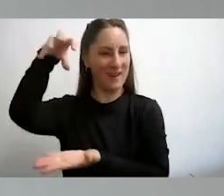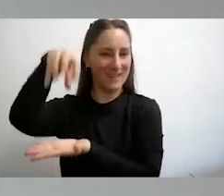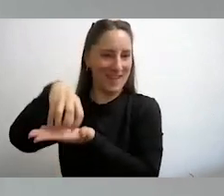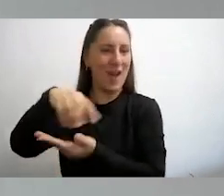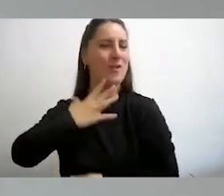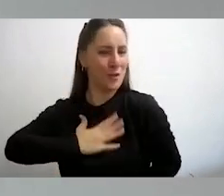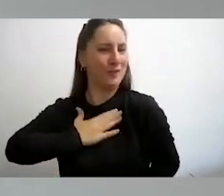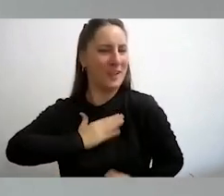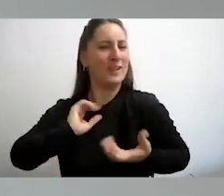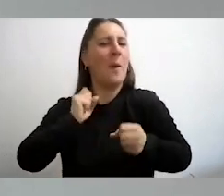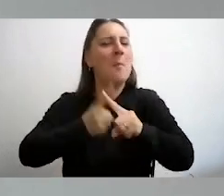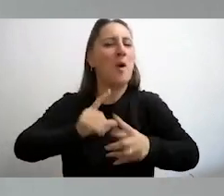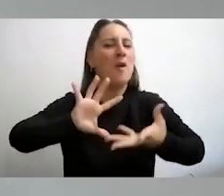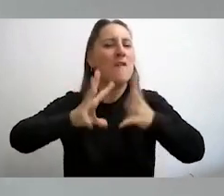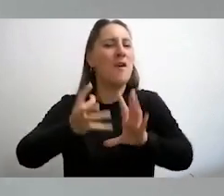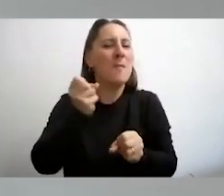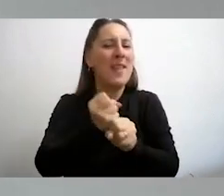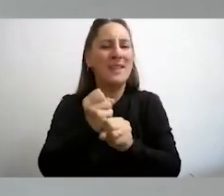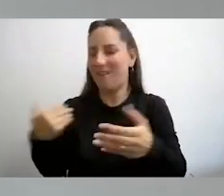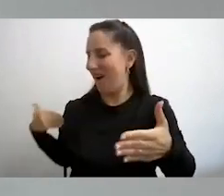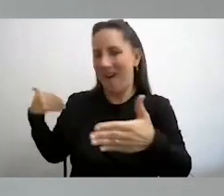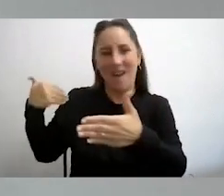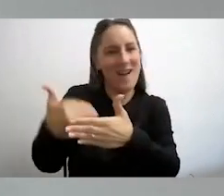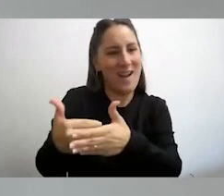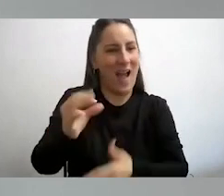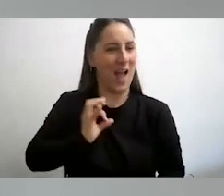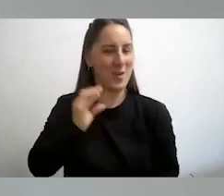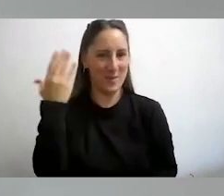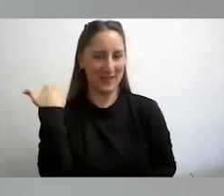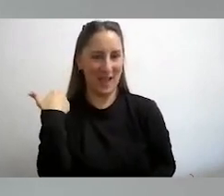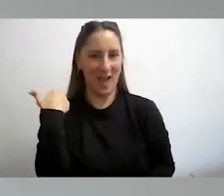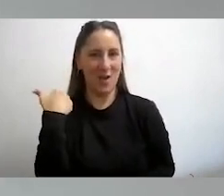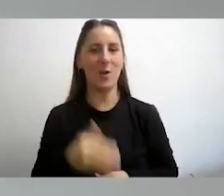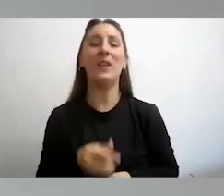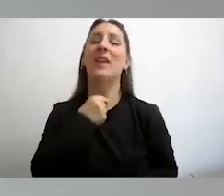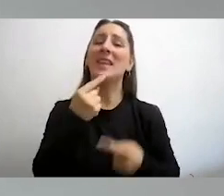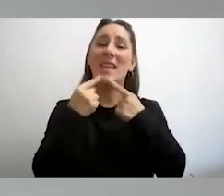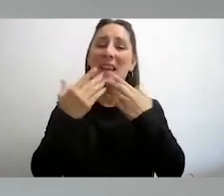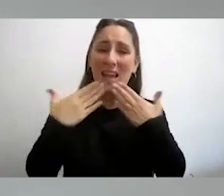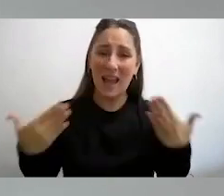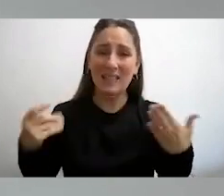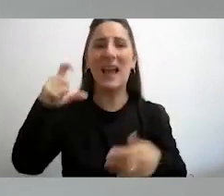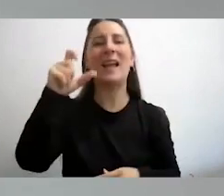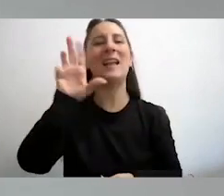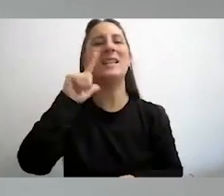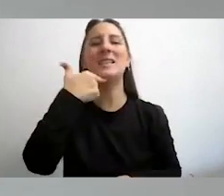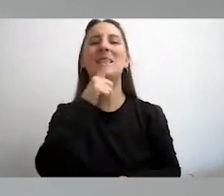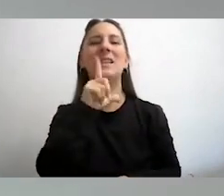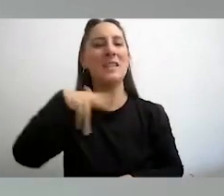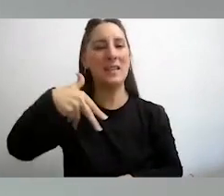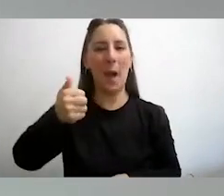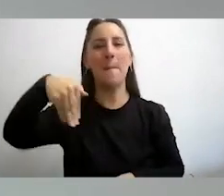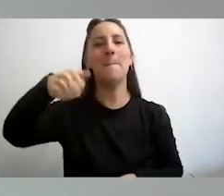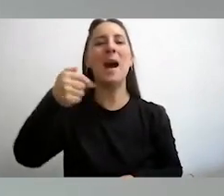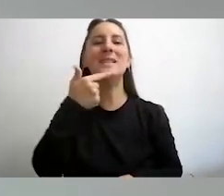lo que pudimos brindar durante todo el año pasado. Quiero agradecerle, como siempre, por supuesto, a Cristina Mancilla. Ella es